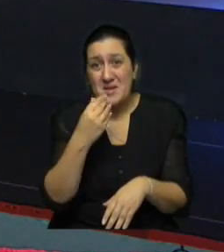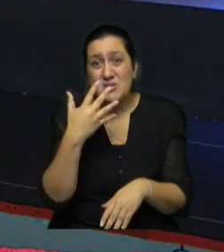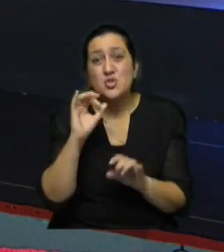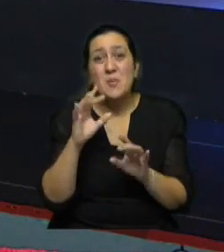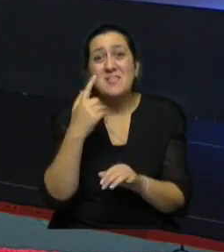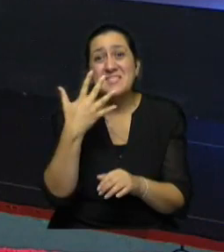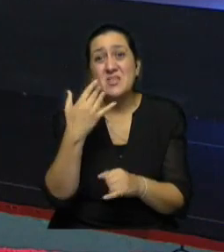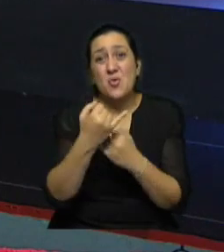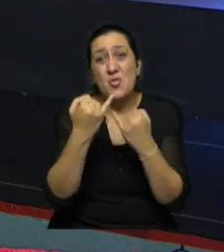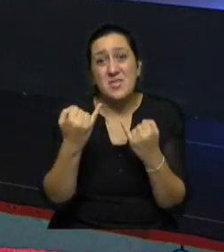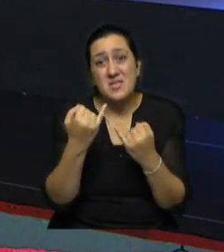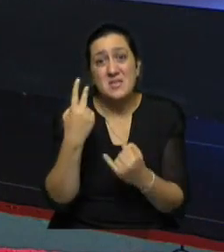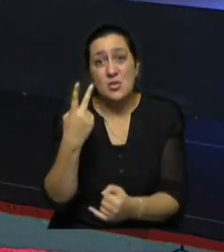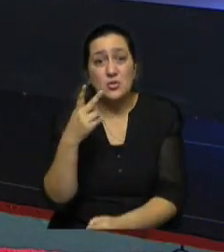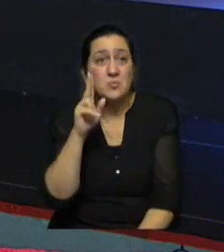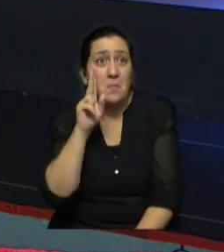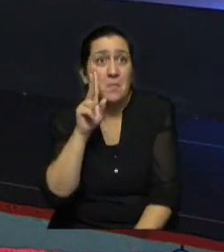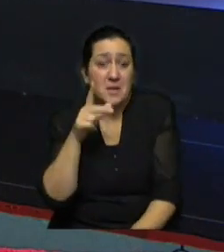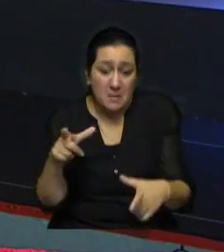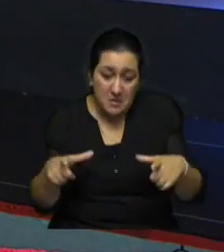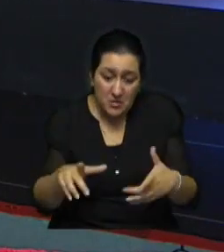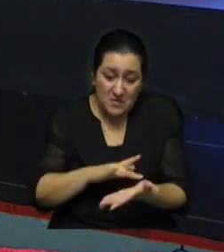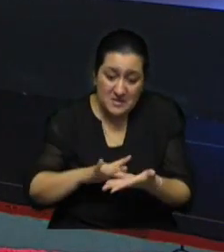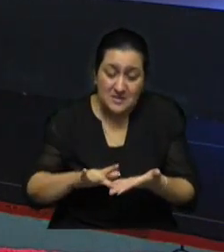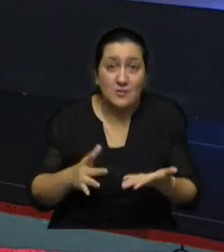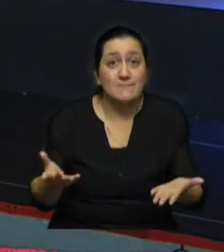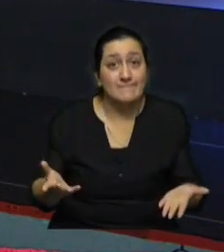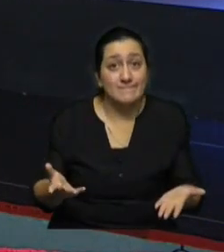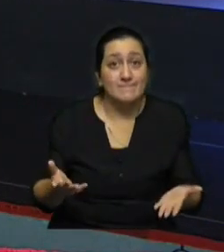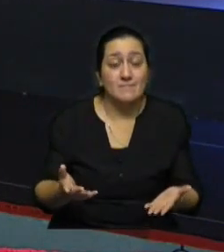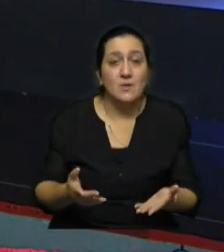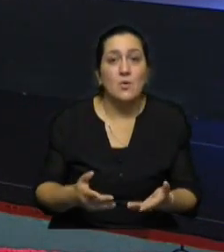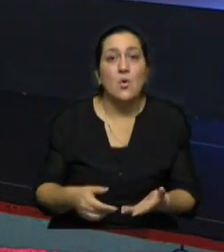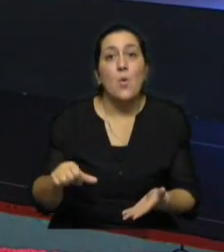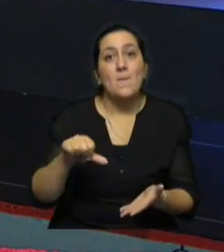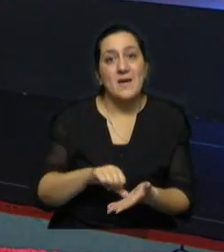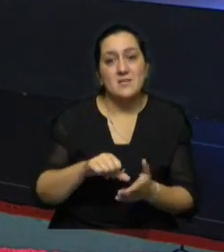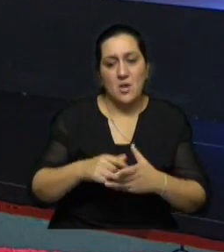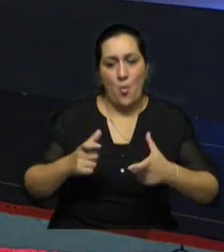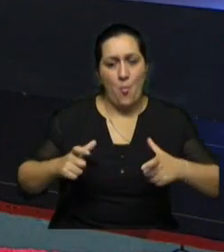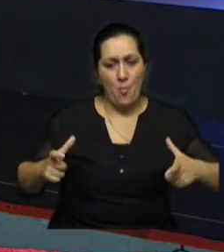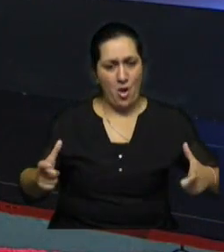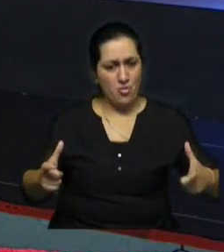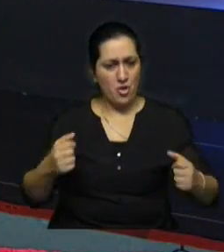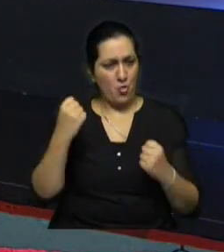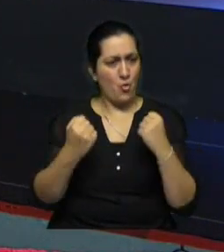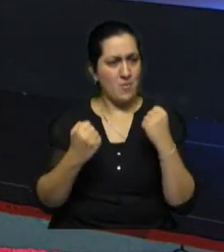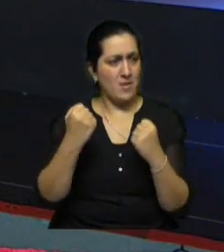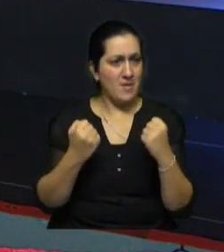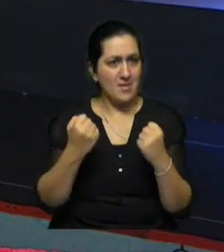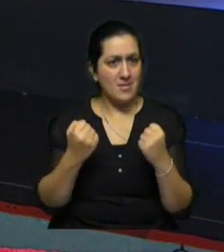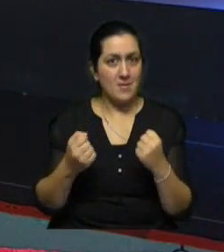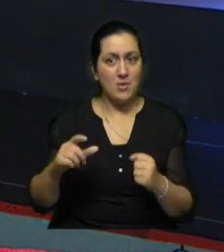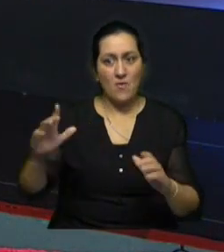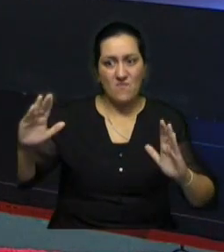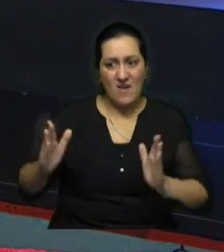Sí, los sueldos miserables. Por eso digo, un país que crece económicamente con bajando